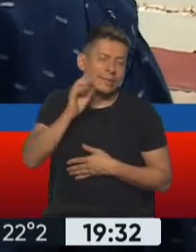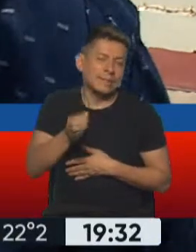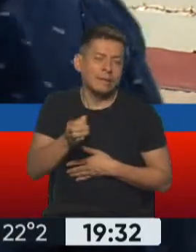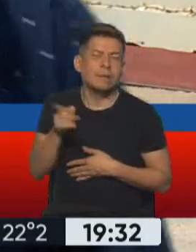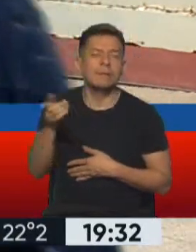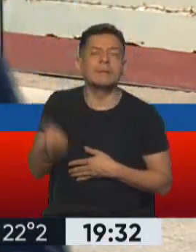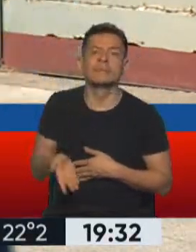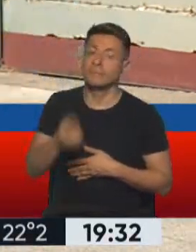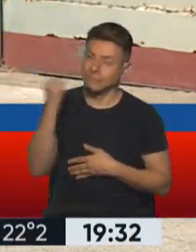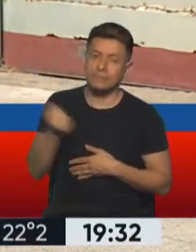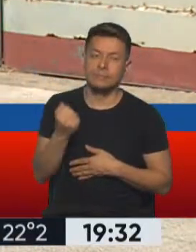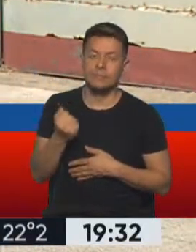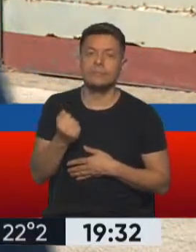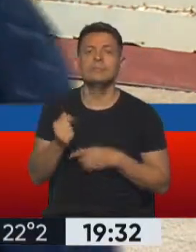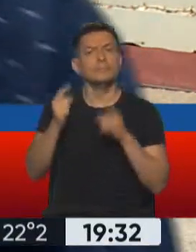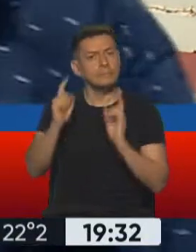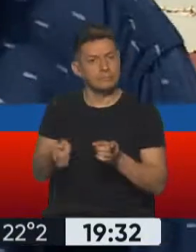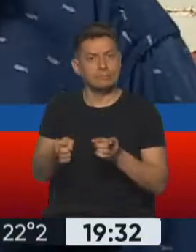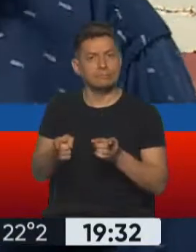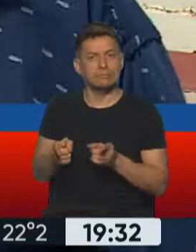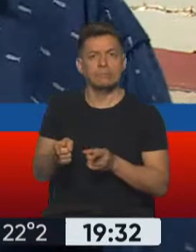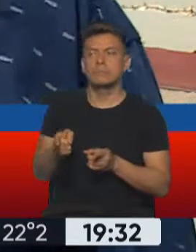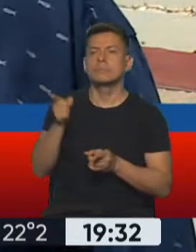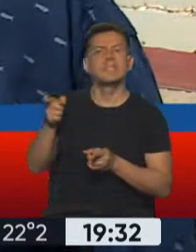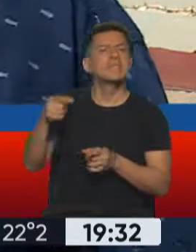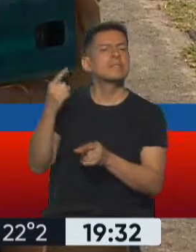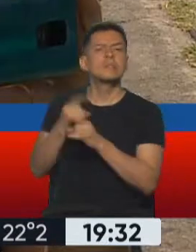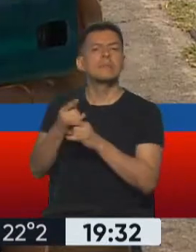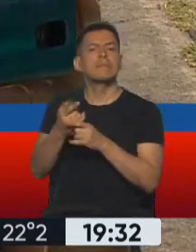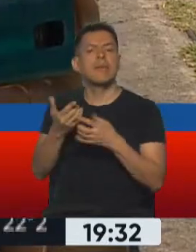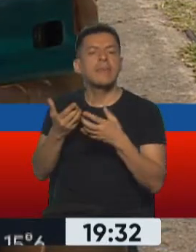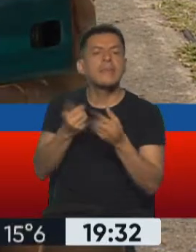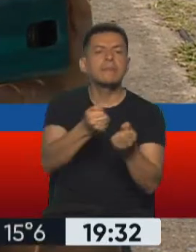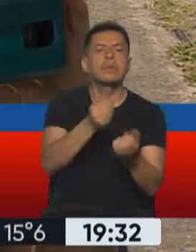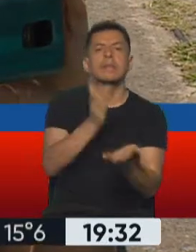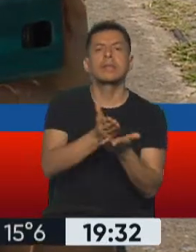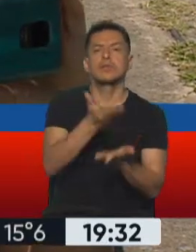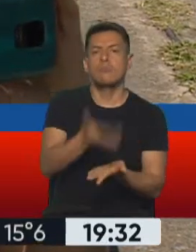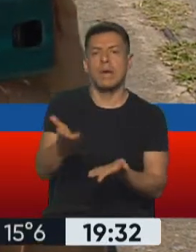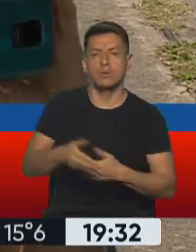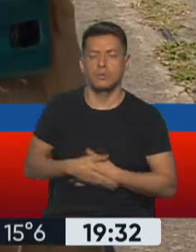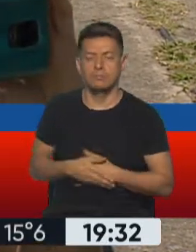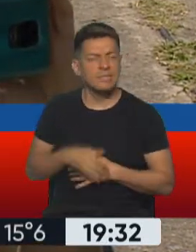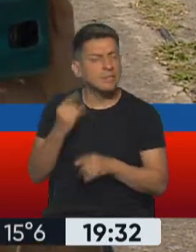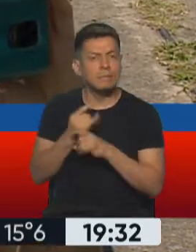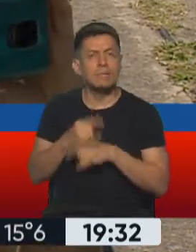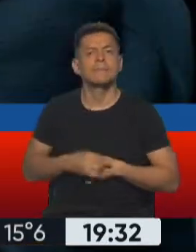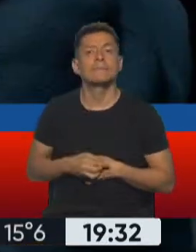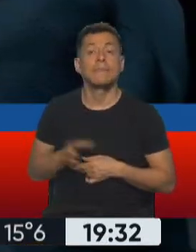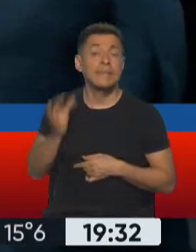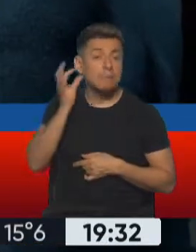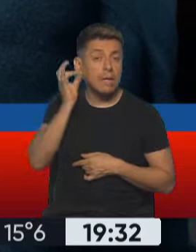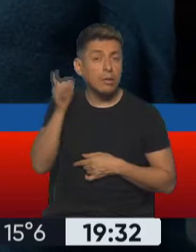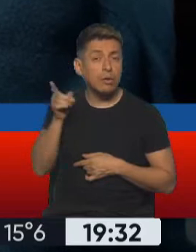lo que significa para nosotros, ha sido siempre un permanente defensor de los derechos humanos. Maradona jugaba